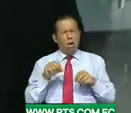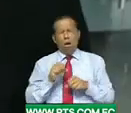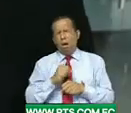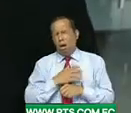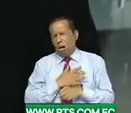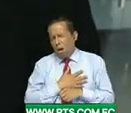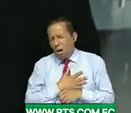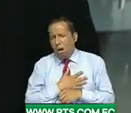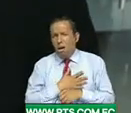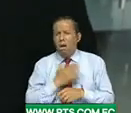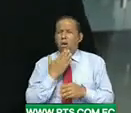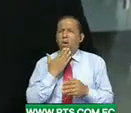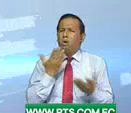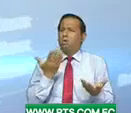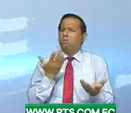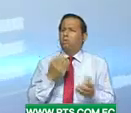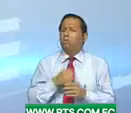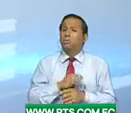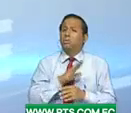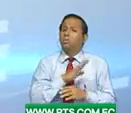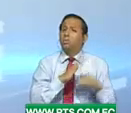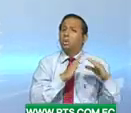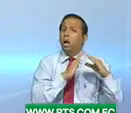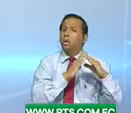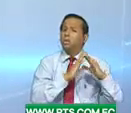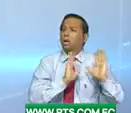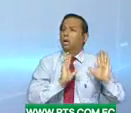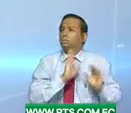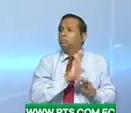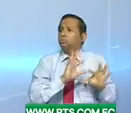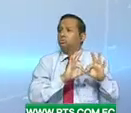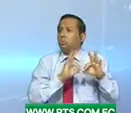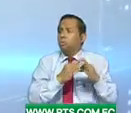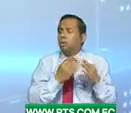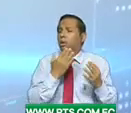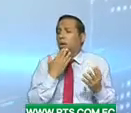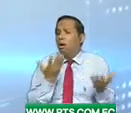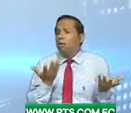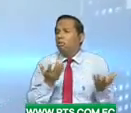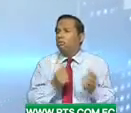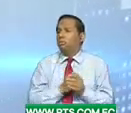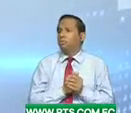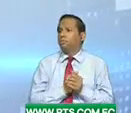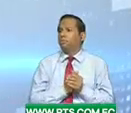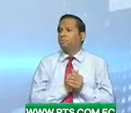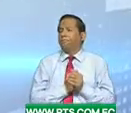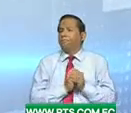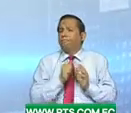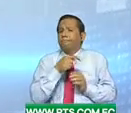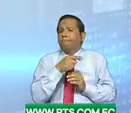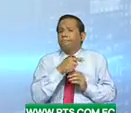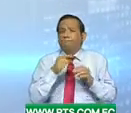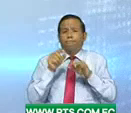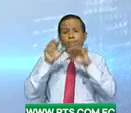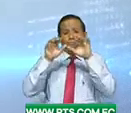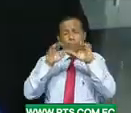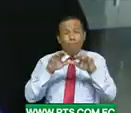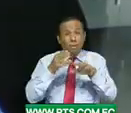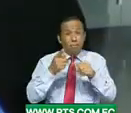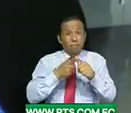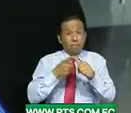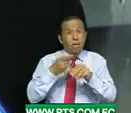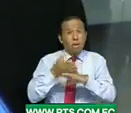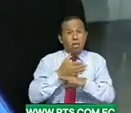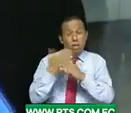centro de su casa, ¿no? De la familia. Primero fue secretaria y después ascendió mediante